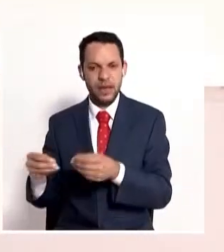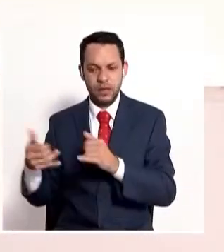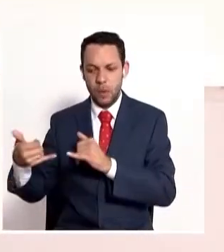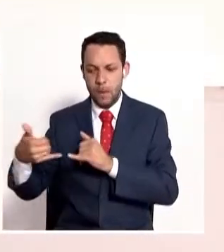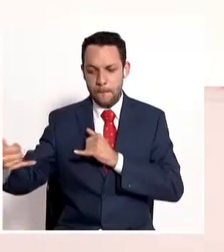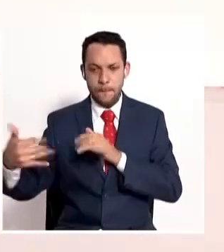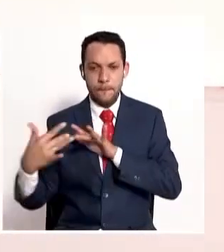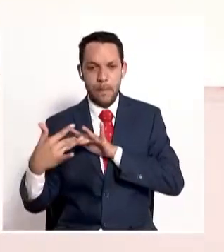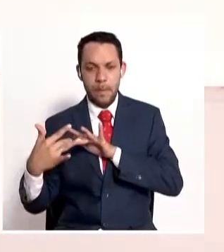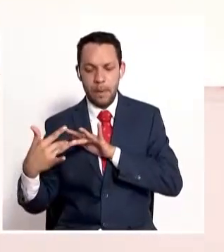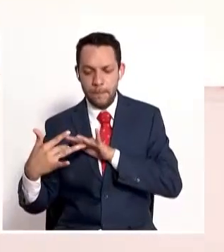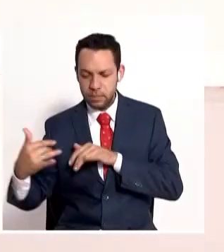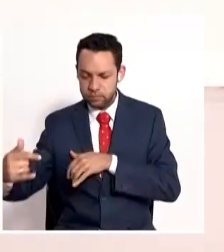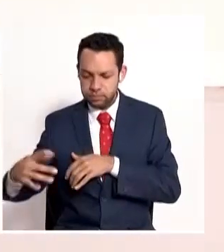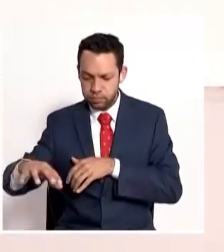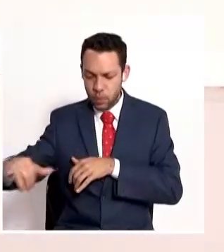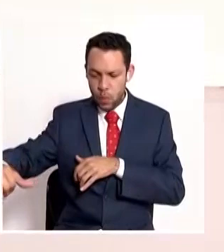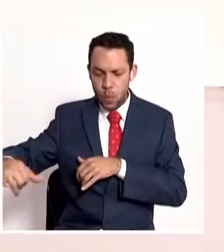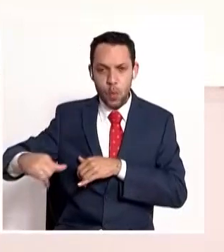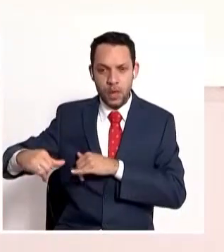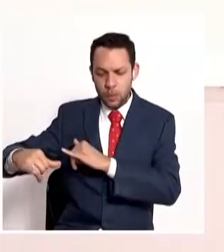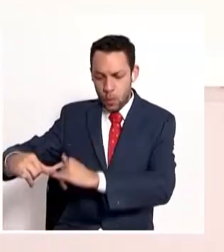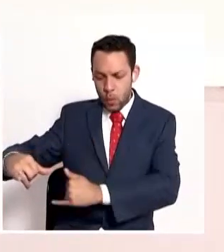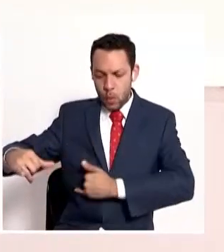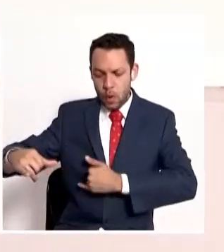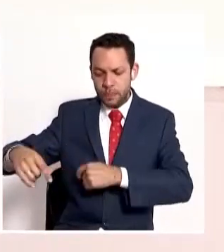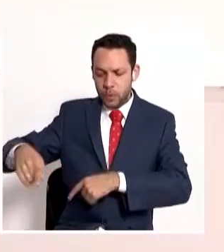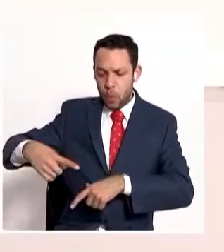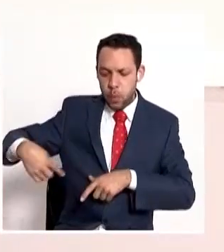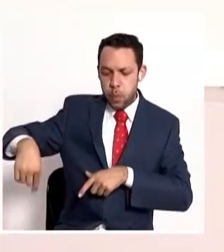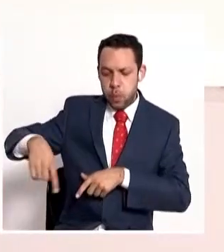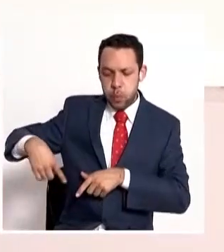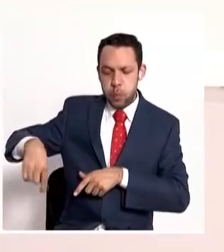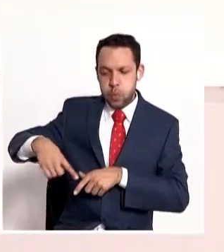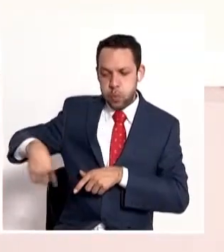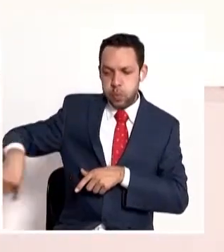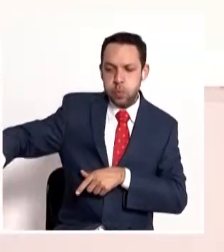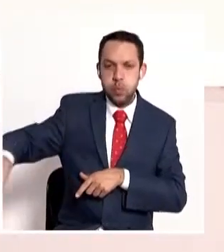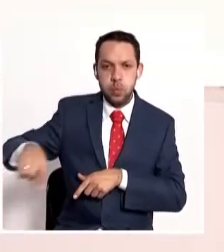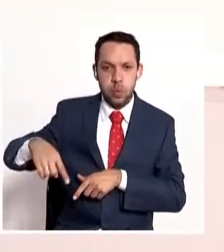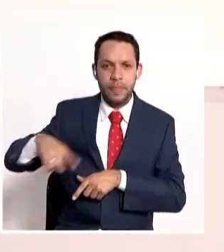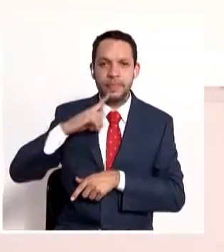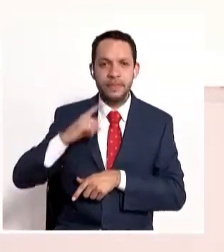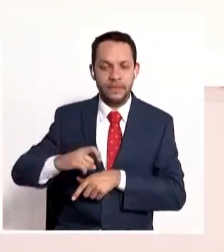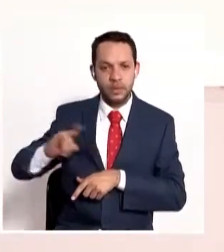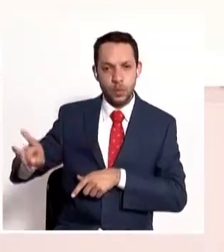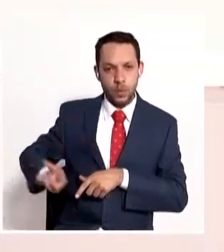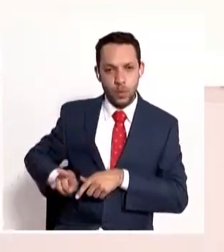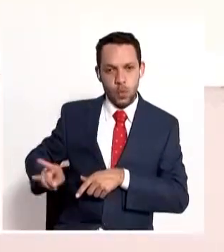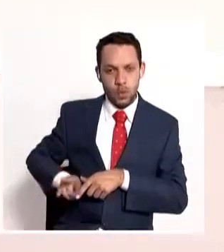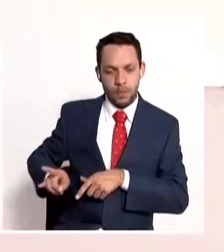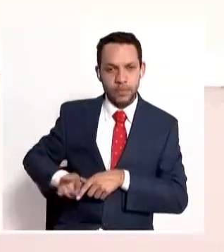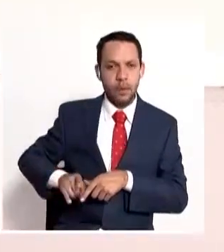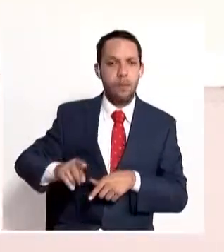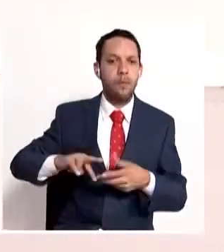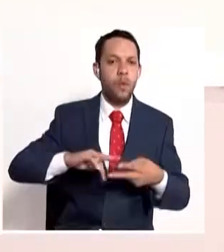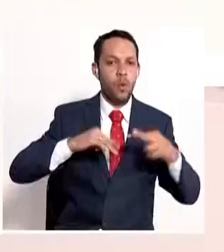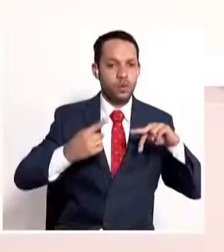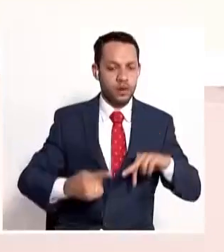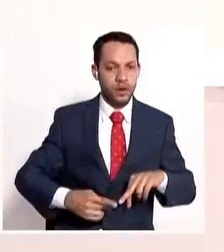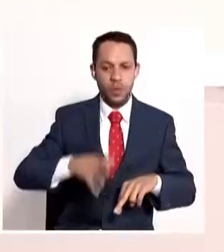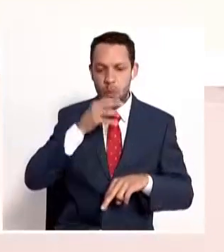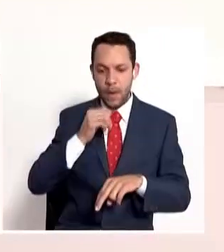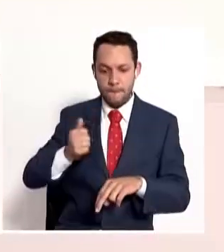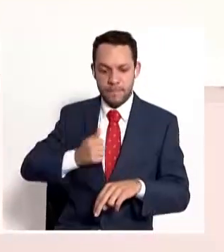son equipos de diálisis porque si por ejemplo ya no se hiciera esos tratamientos su organismo se intoxica con sus propios